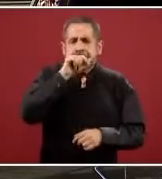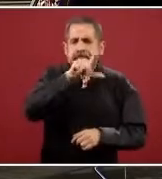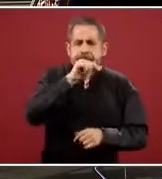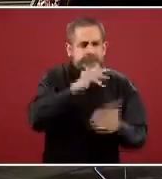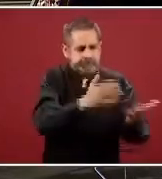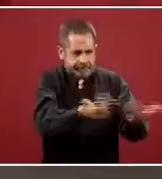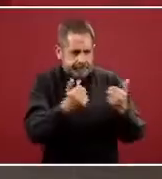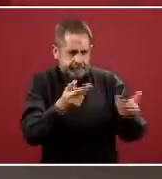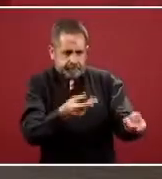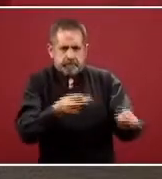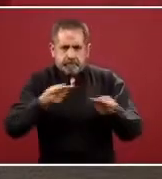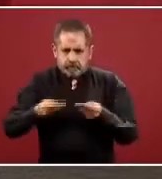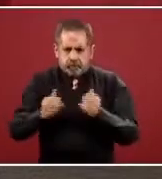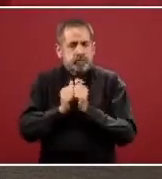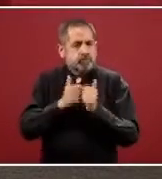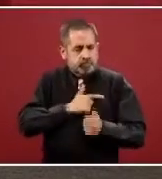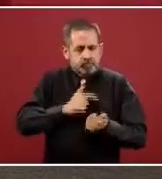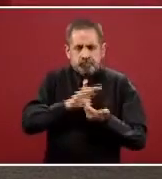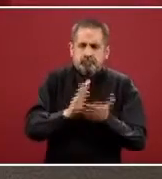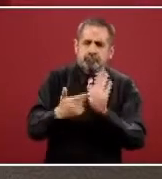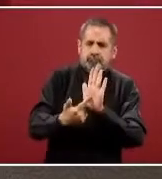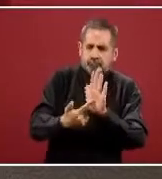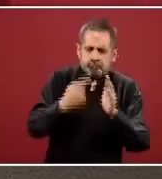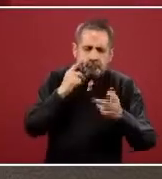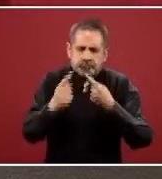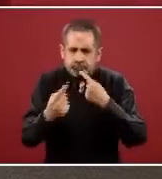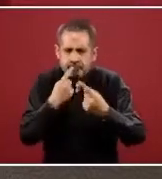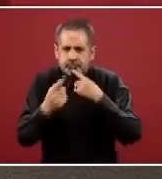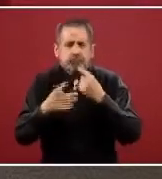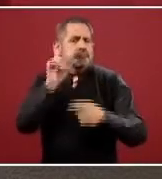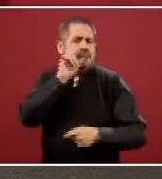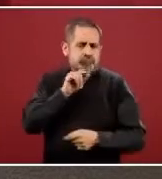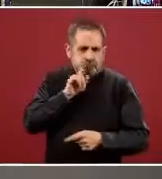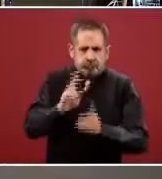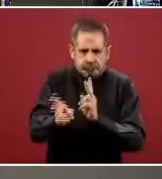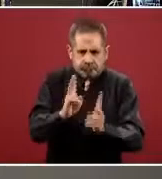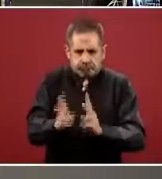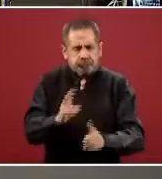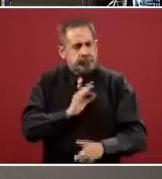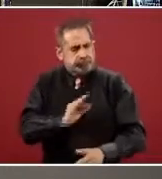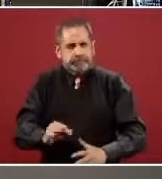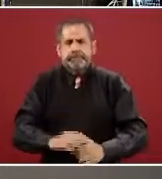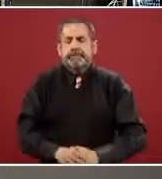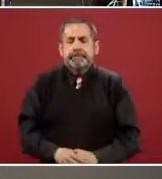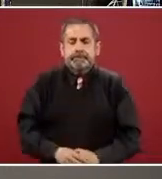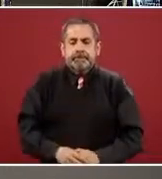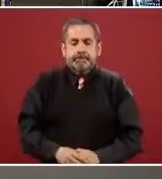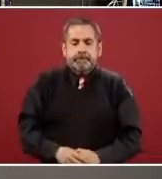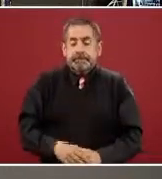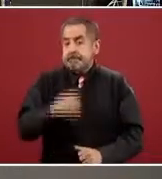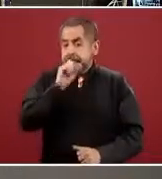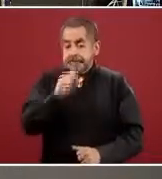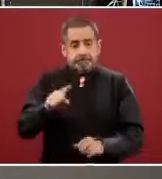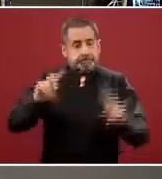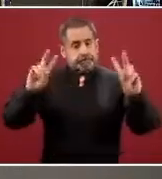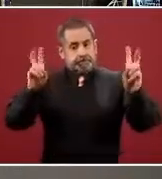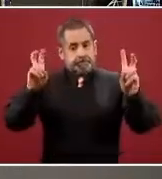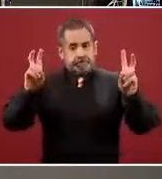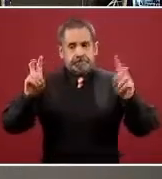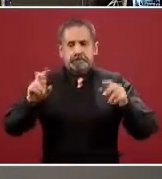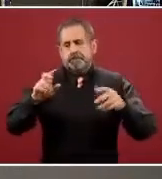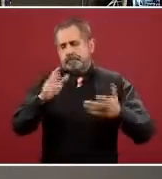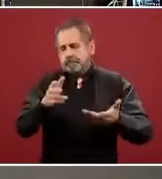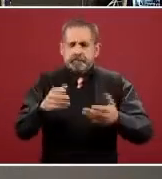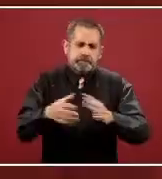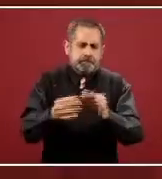para este evento y con mucho gusto comentarlo el día de mañana. Teníamos también el tema, si bien es cierto, como bien